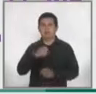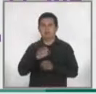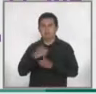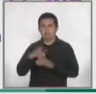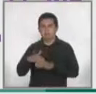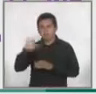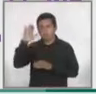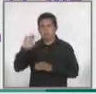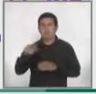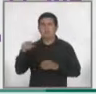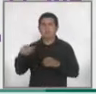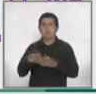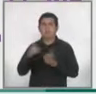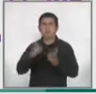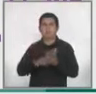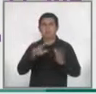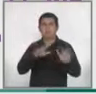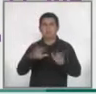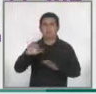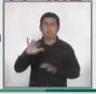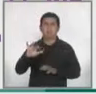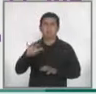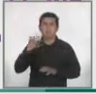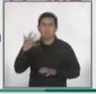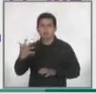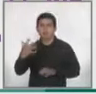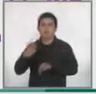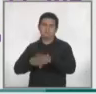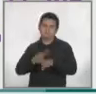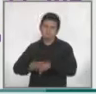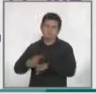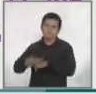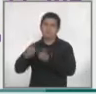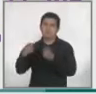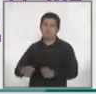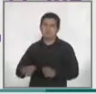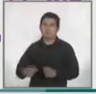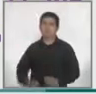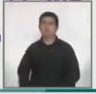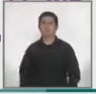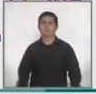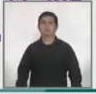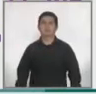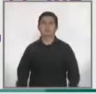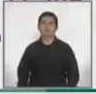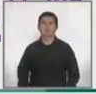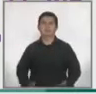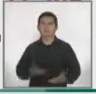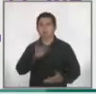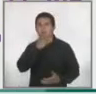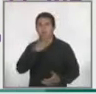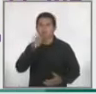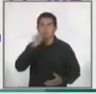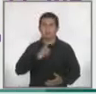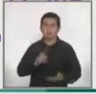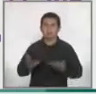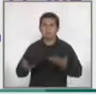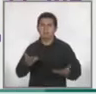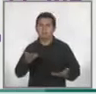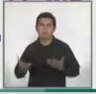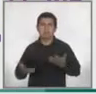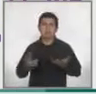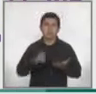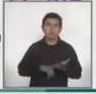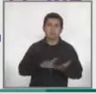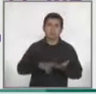65 años y más, con 1,855 casos confirmados. Por género tenemos que